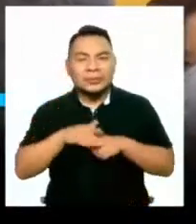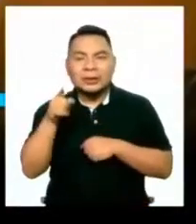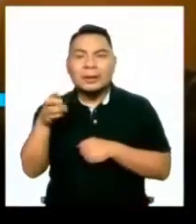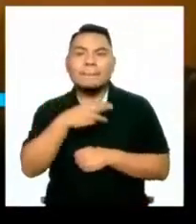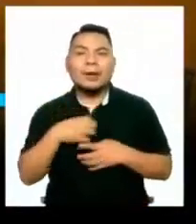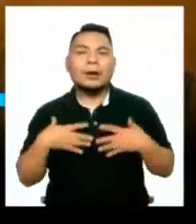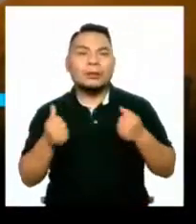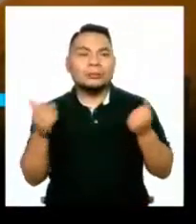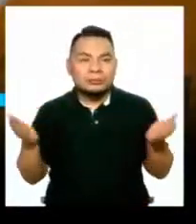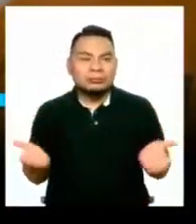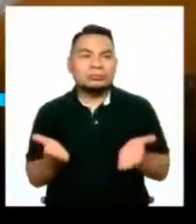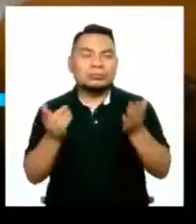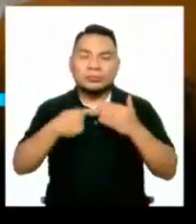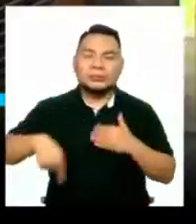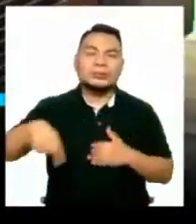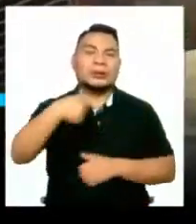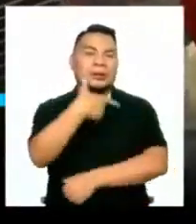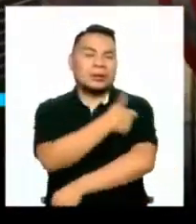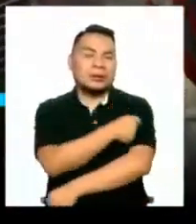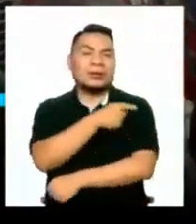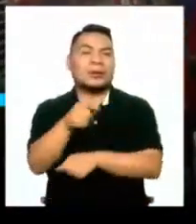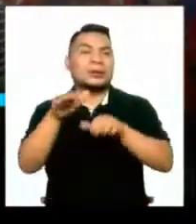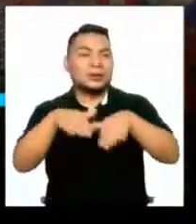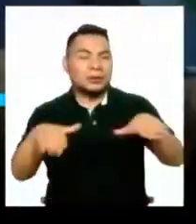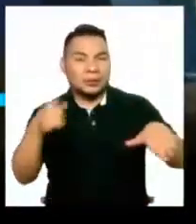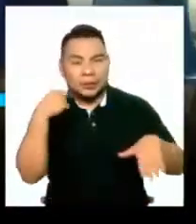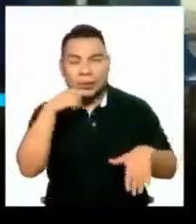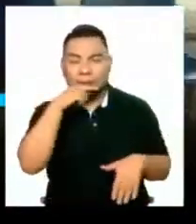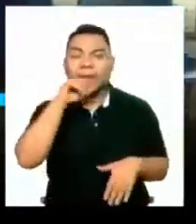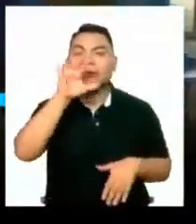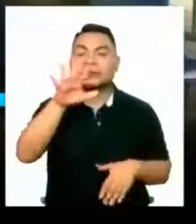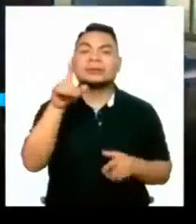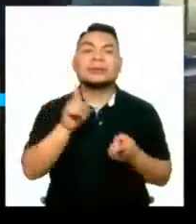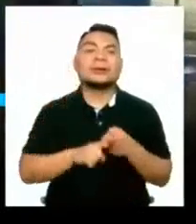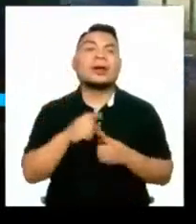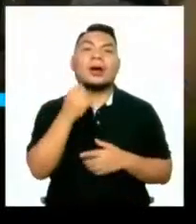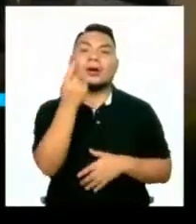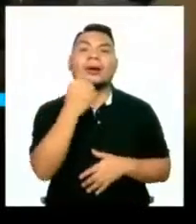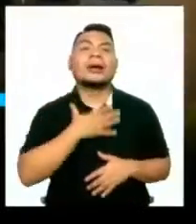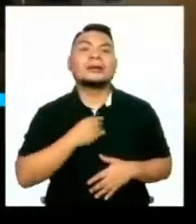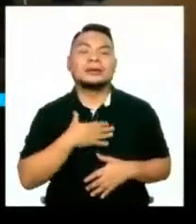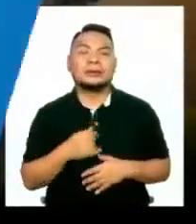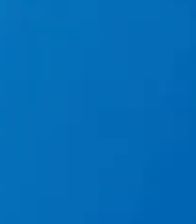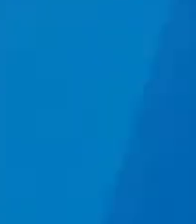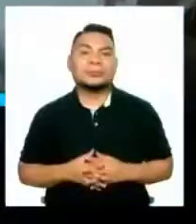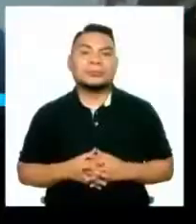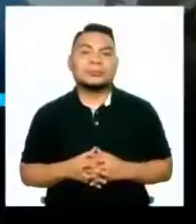Ministerio de Salud para motivar la vacunación de niños y niñas de 5 a 11 años.